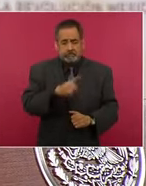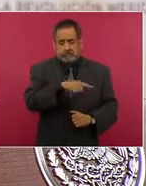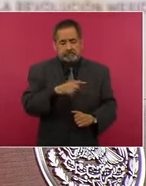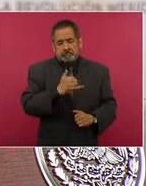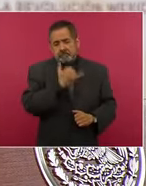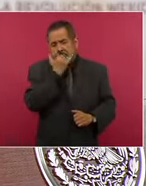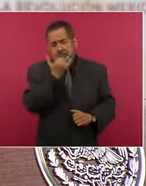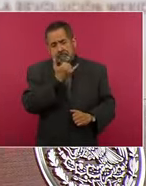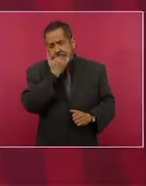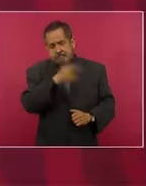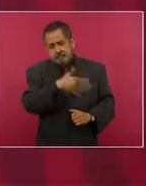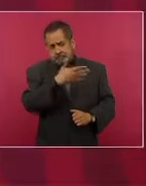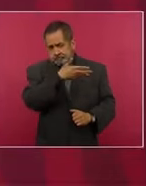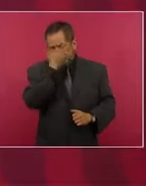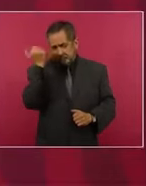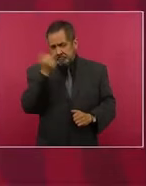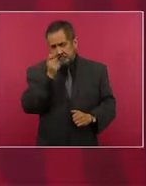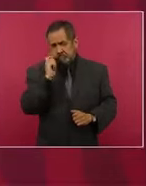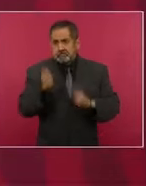equivocados, desinformados.